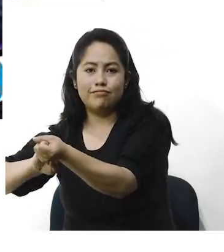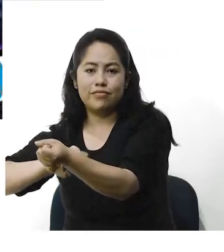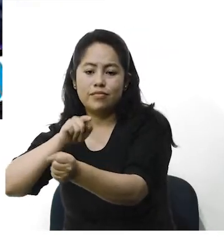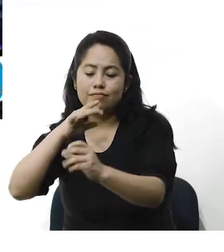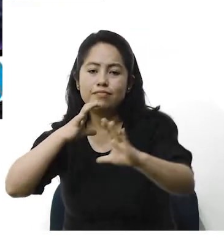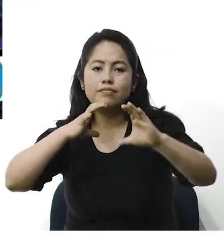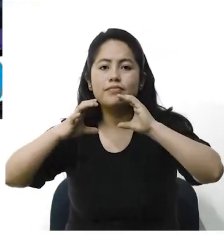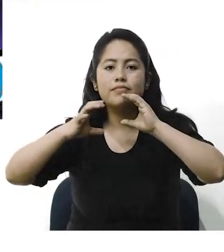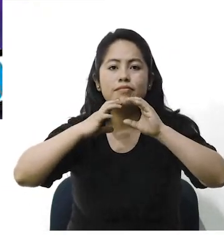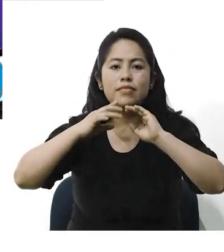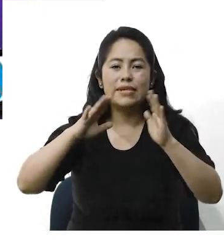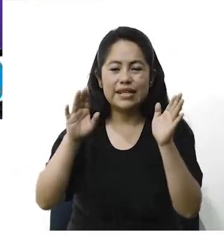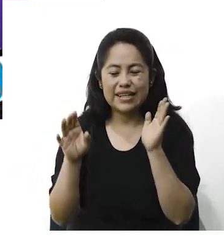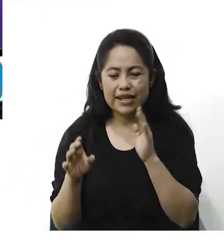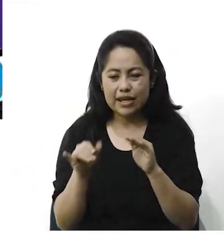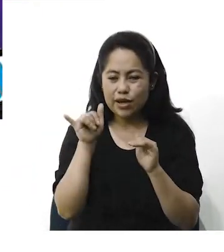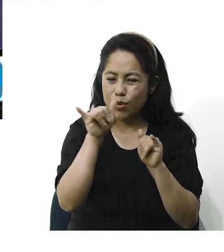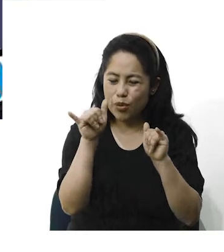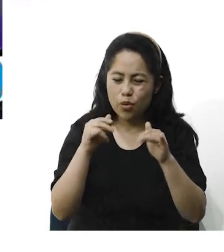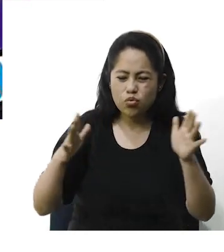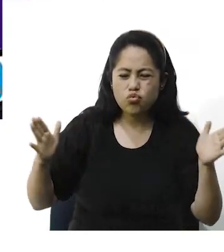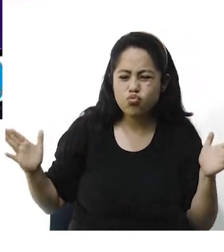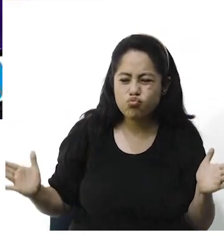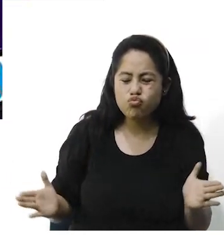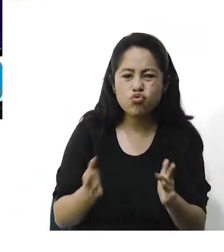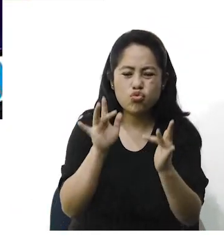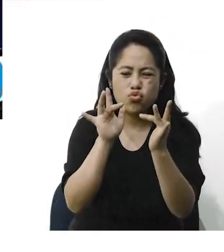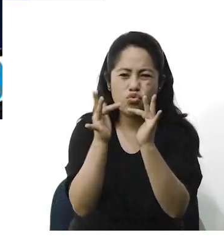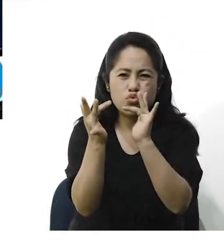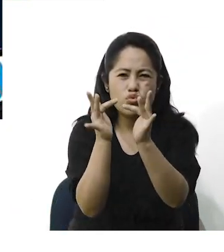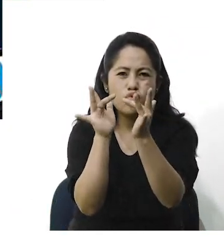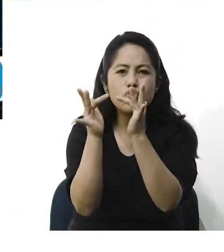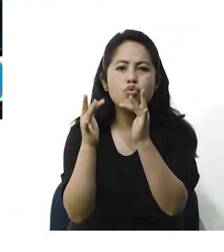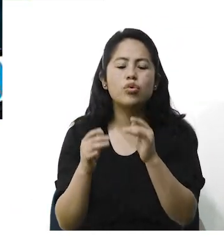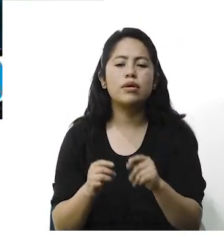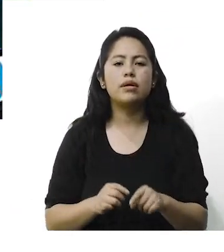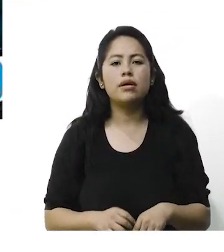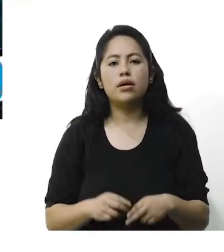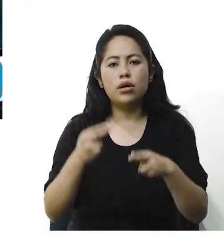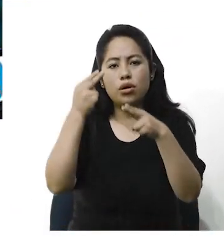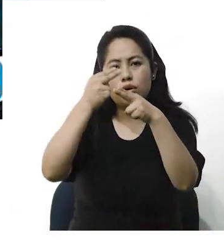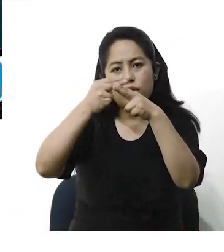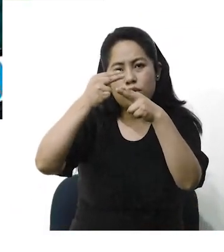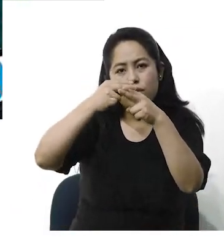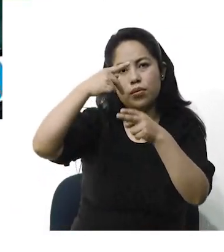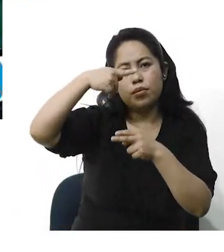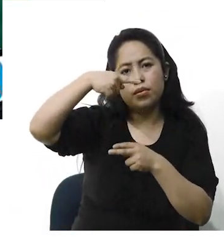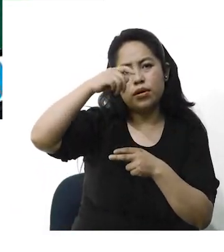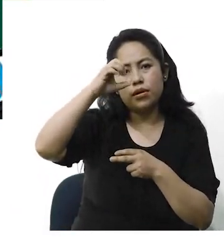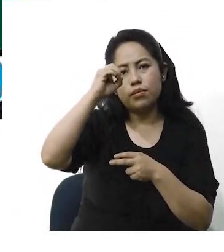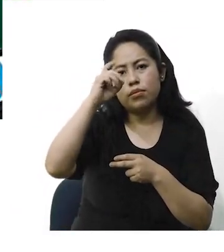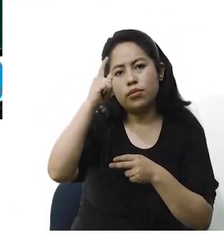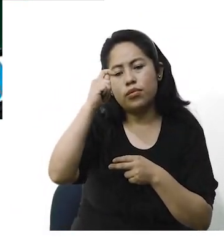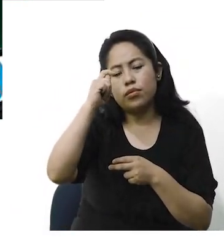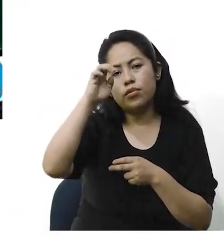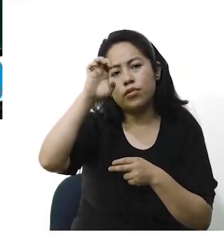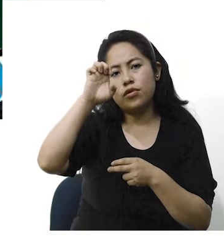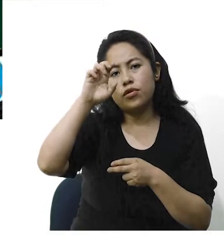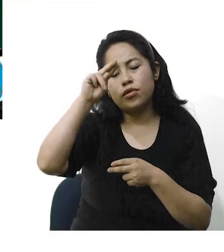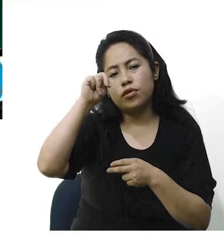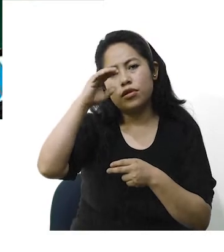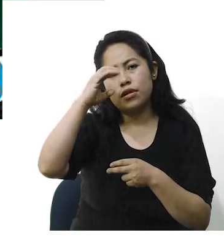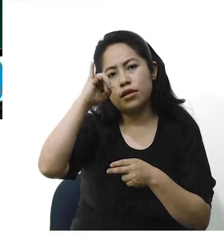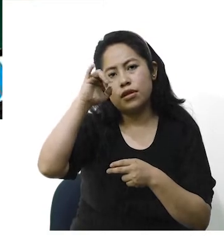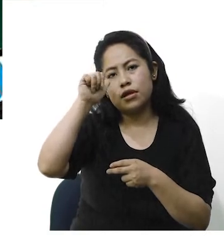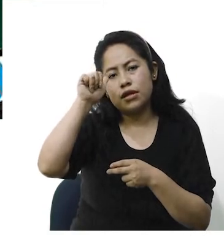impulsos nerviosos que también se les conoce como el nombre de potencial de acción. Estas se van a realizar